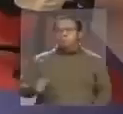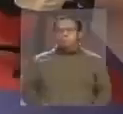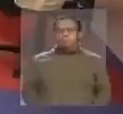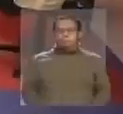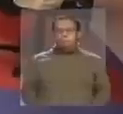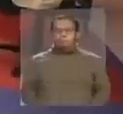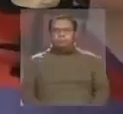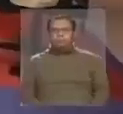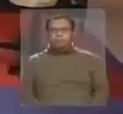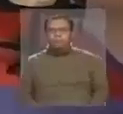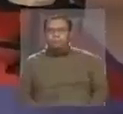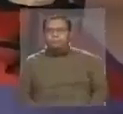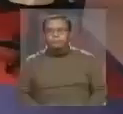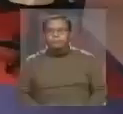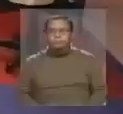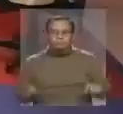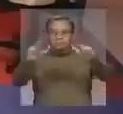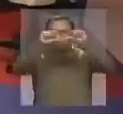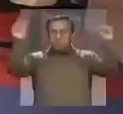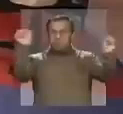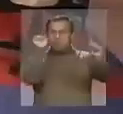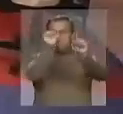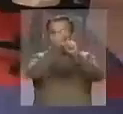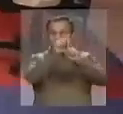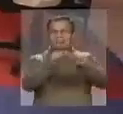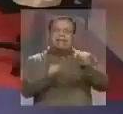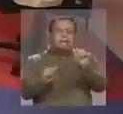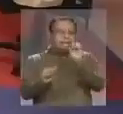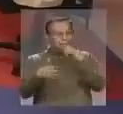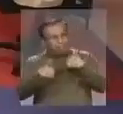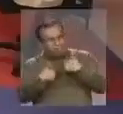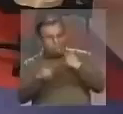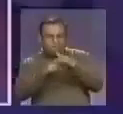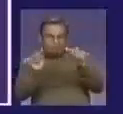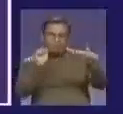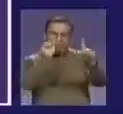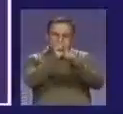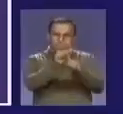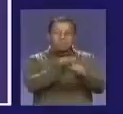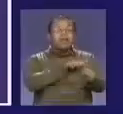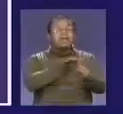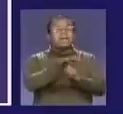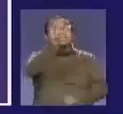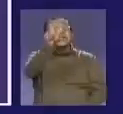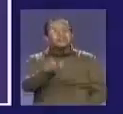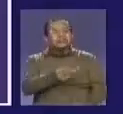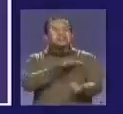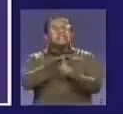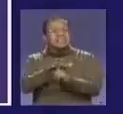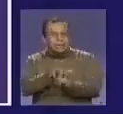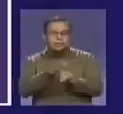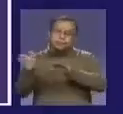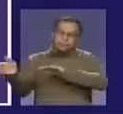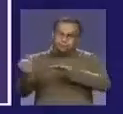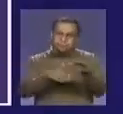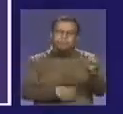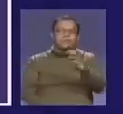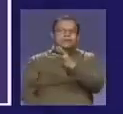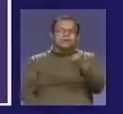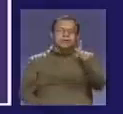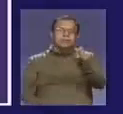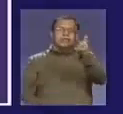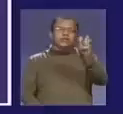Entonces, olvídese del título de esta gráfica que dice víctimas del conflicto, personas afectadas por el conflicto. En Bogotá,